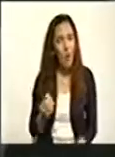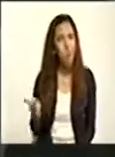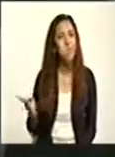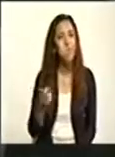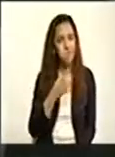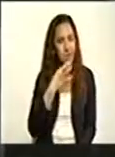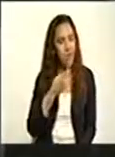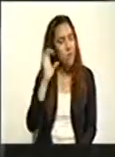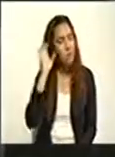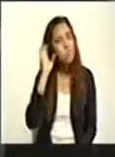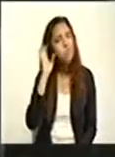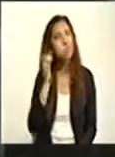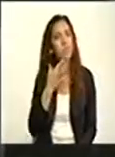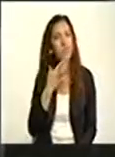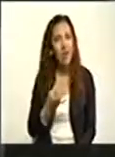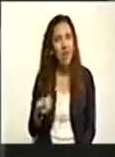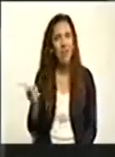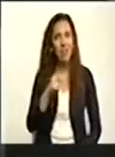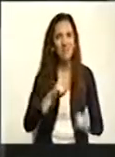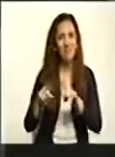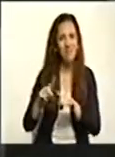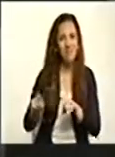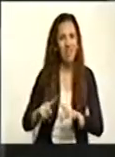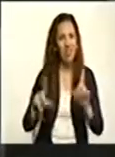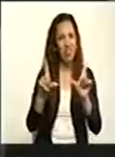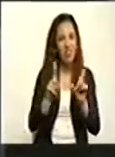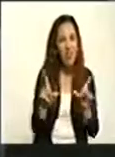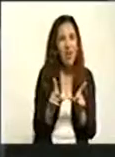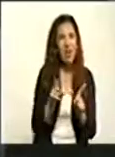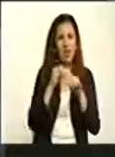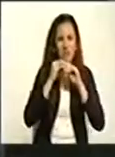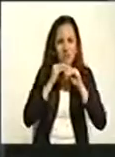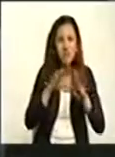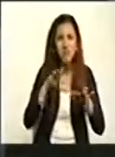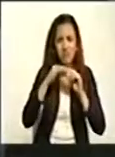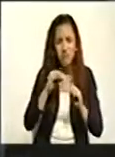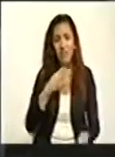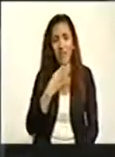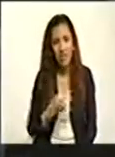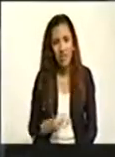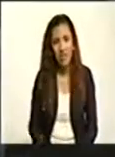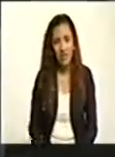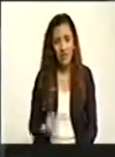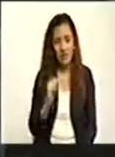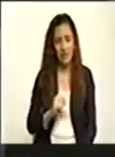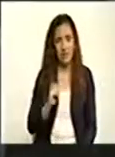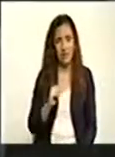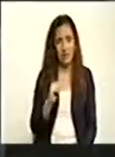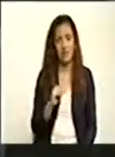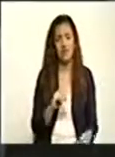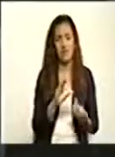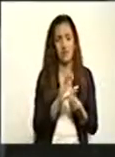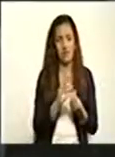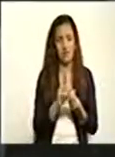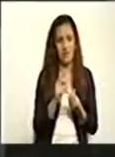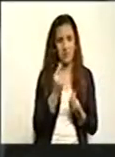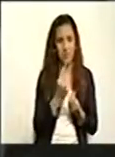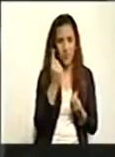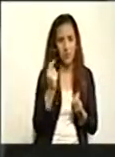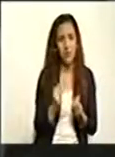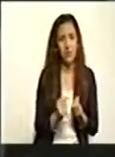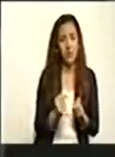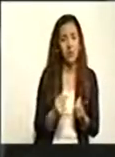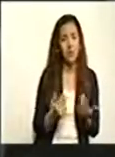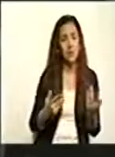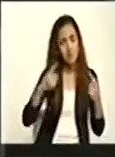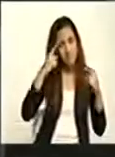también los titulares de prensa en Colombia. El Centro Democrático con preocupación deja constancia sobre las